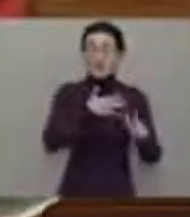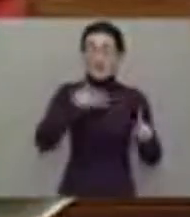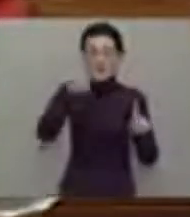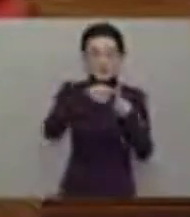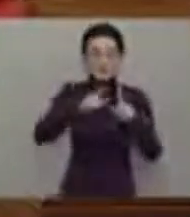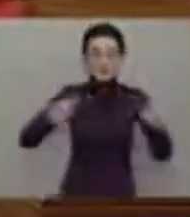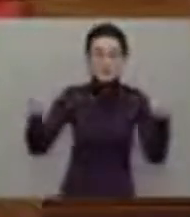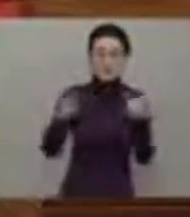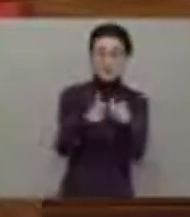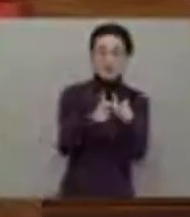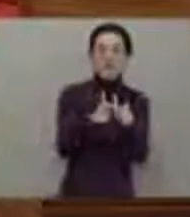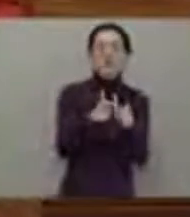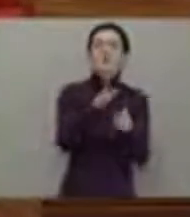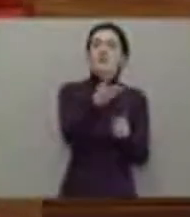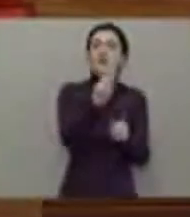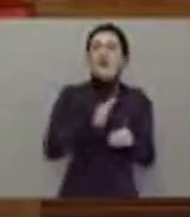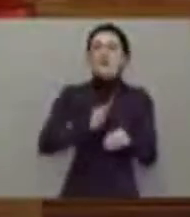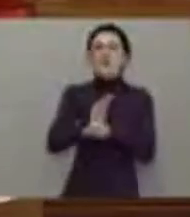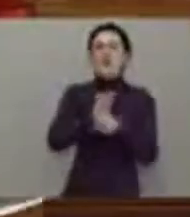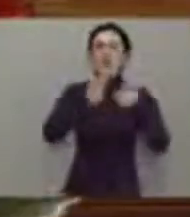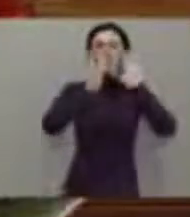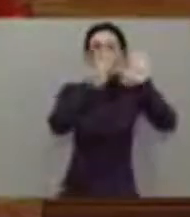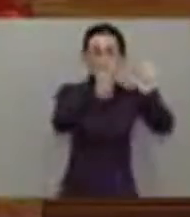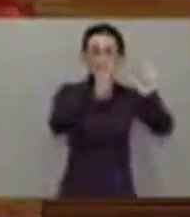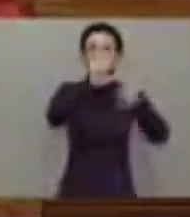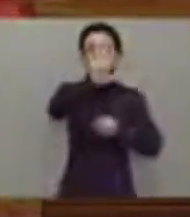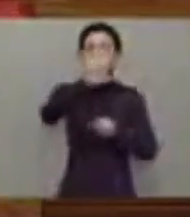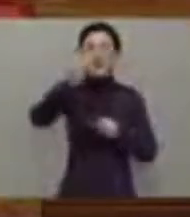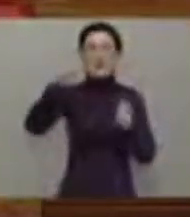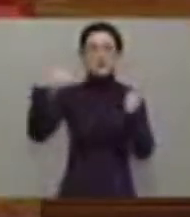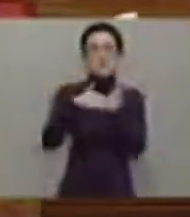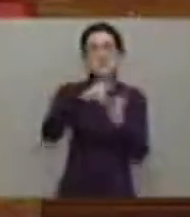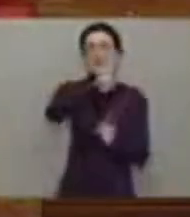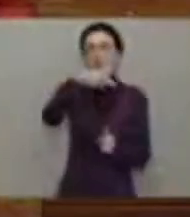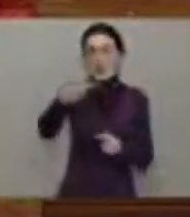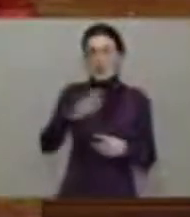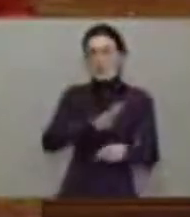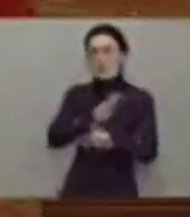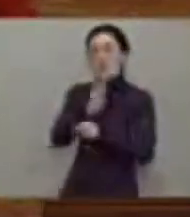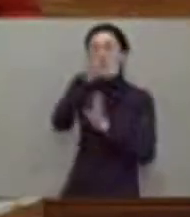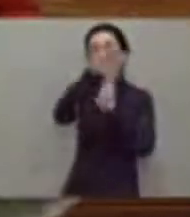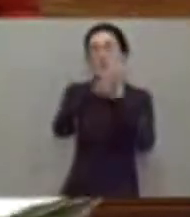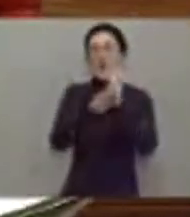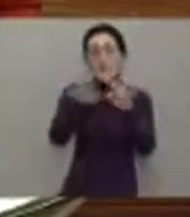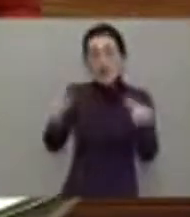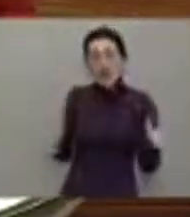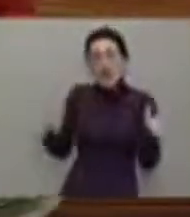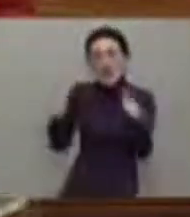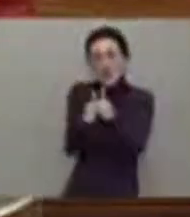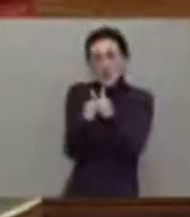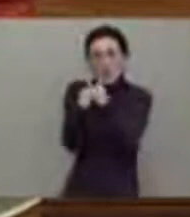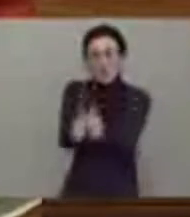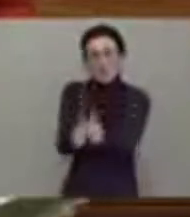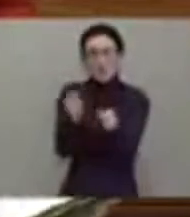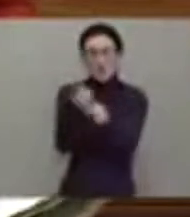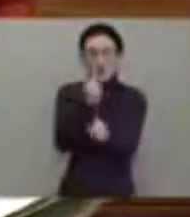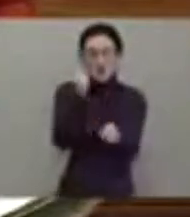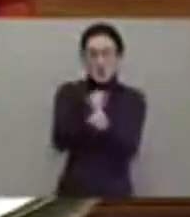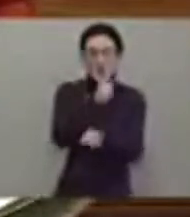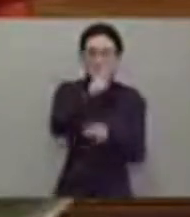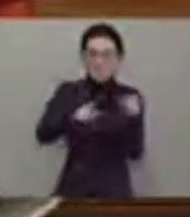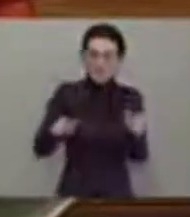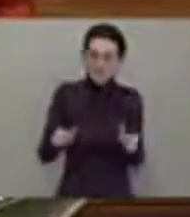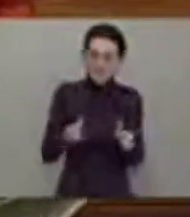Ustedes, por ejemplo, destinan 852.000 euros para programas de acompañamiento para el empleo. Y ello